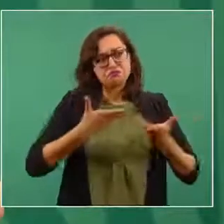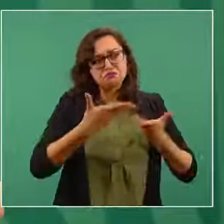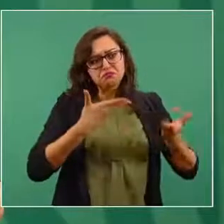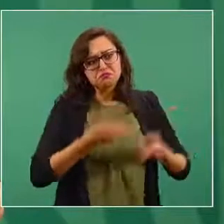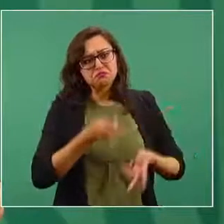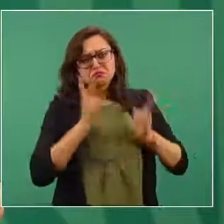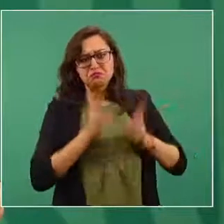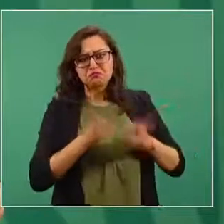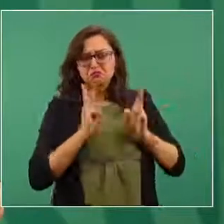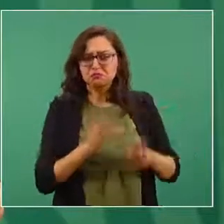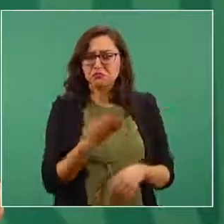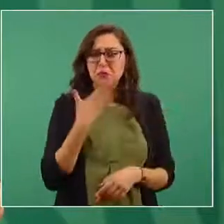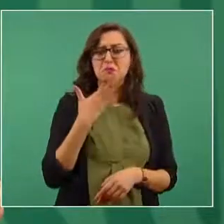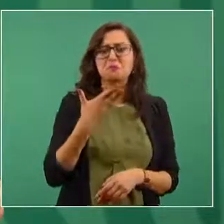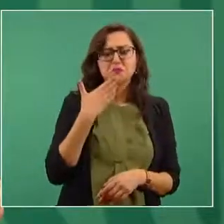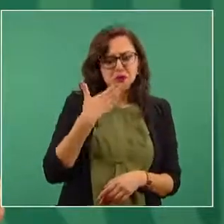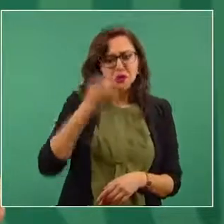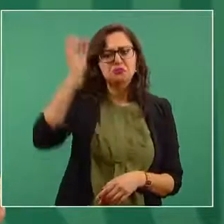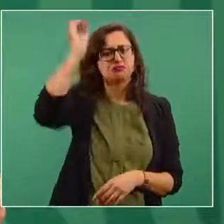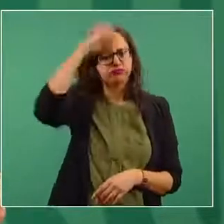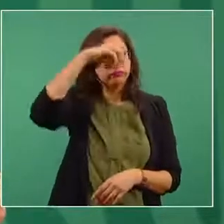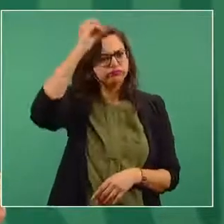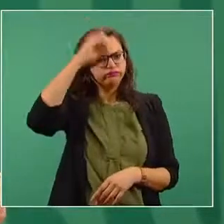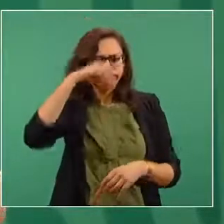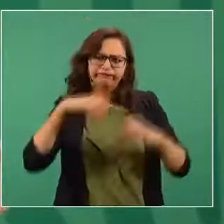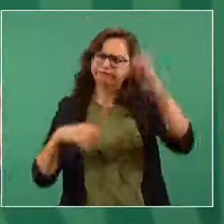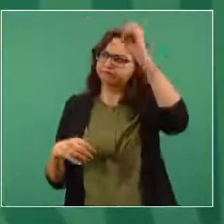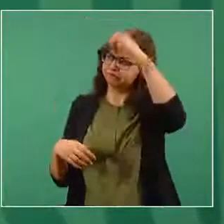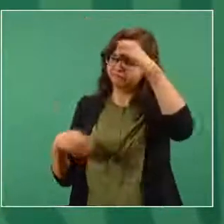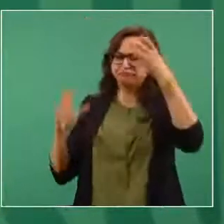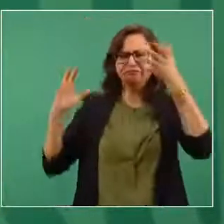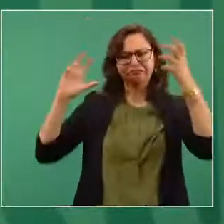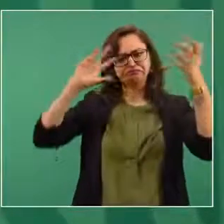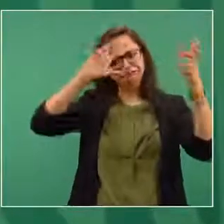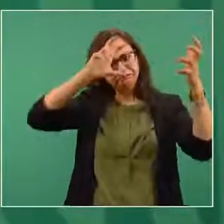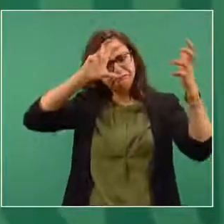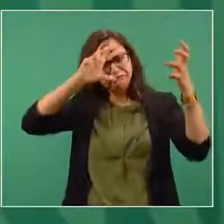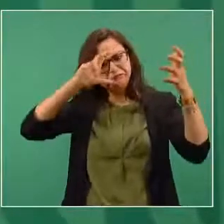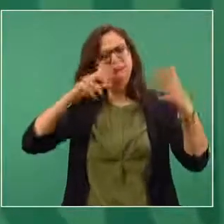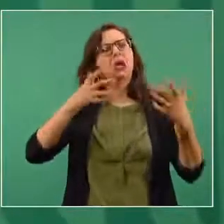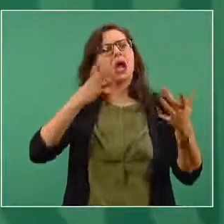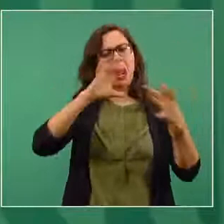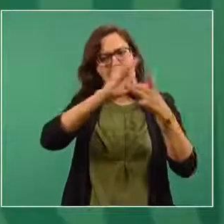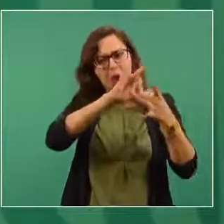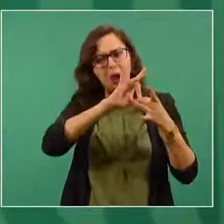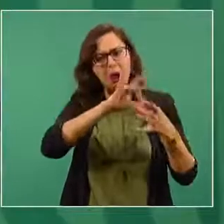bien, hay coincidencias y además